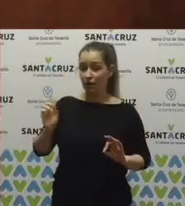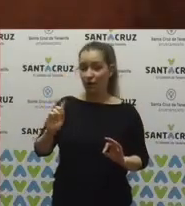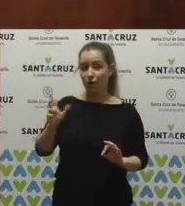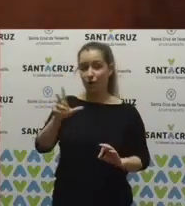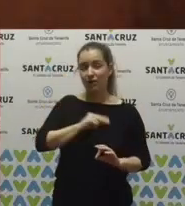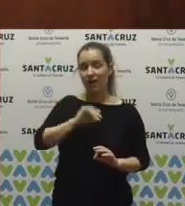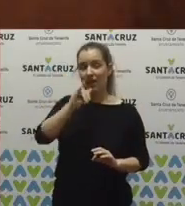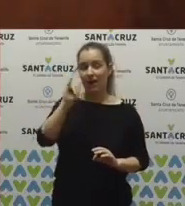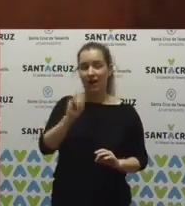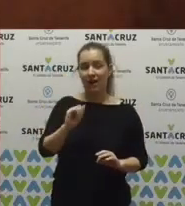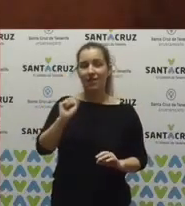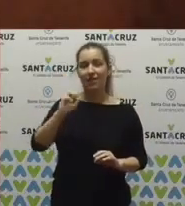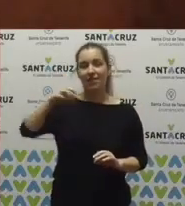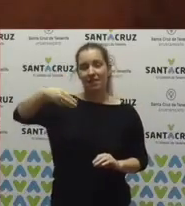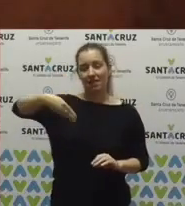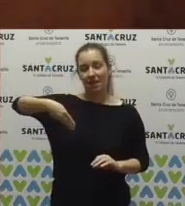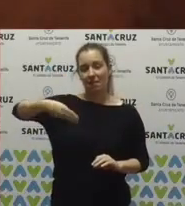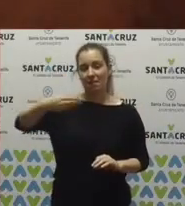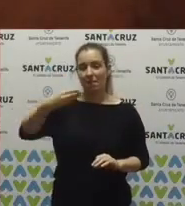a mi pregunta